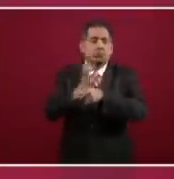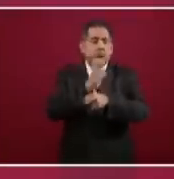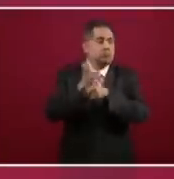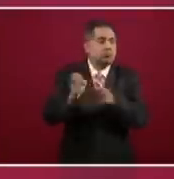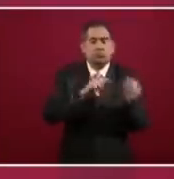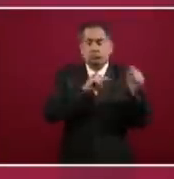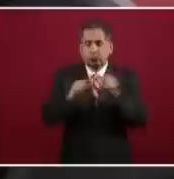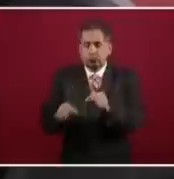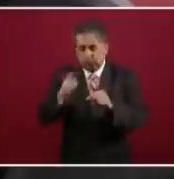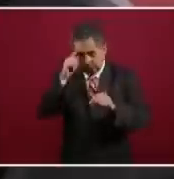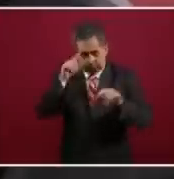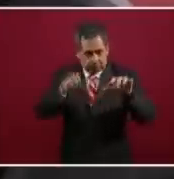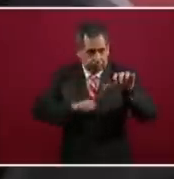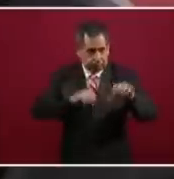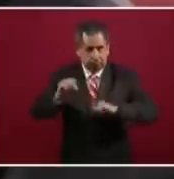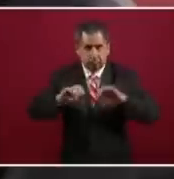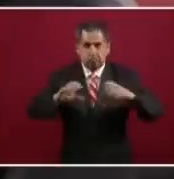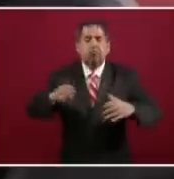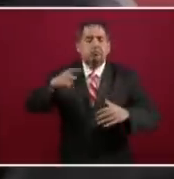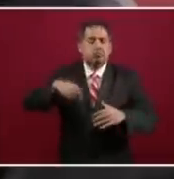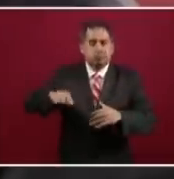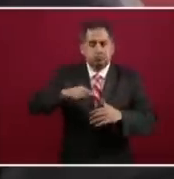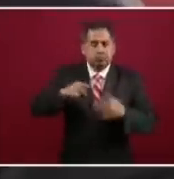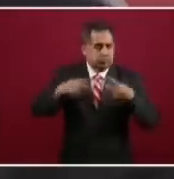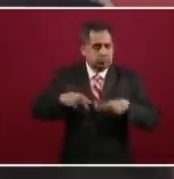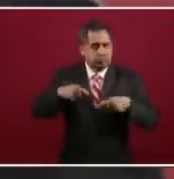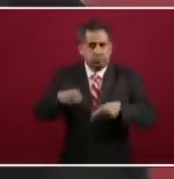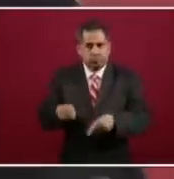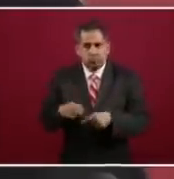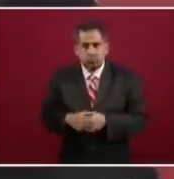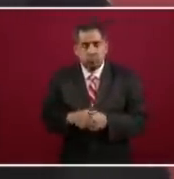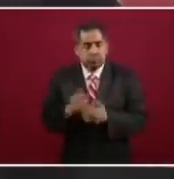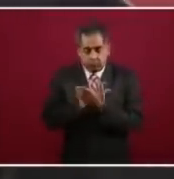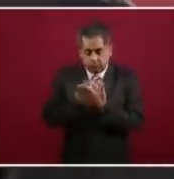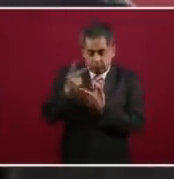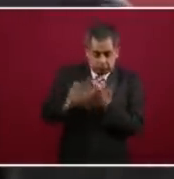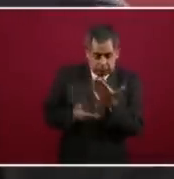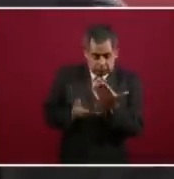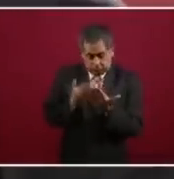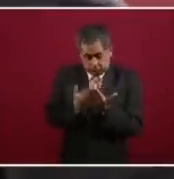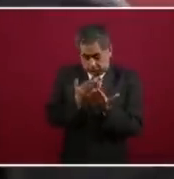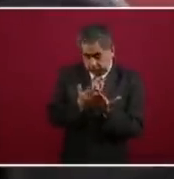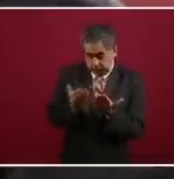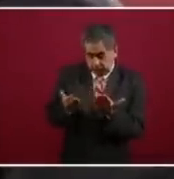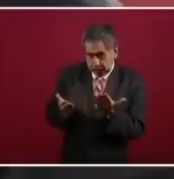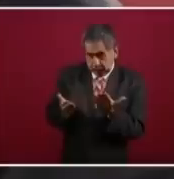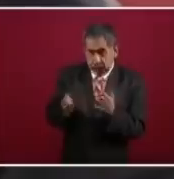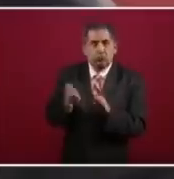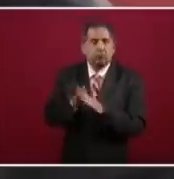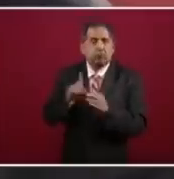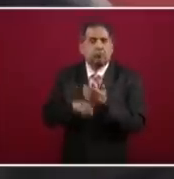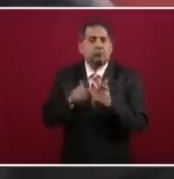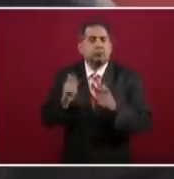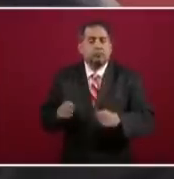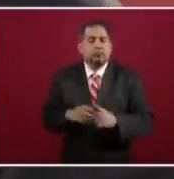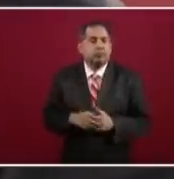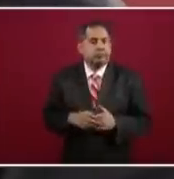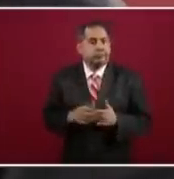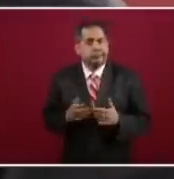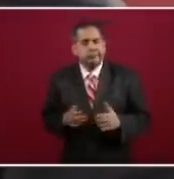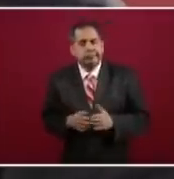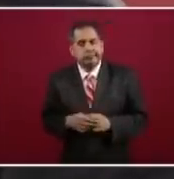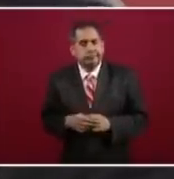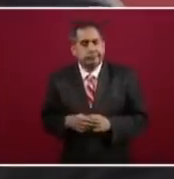del reclutamiento de elementos de acuerdo a un programa no vamos a tener